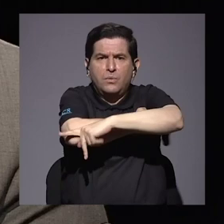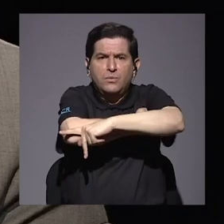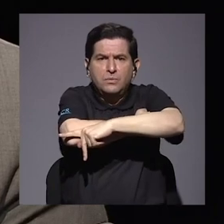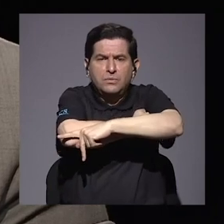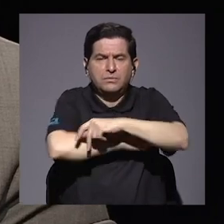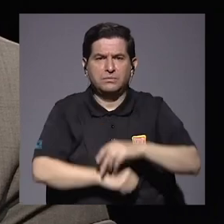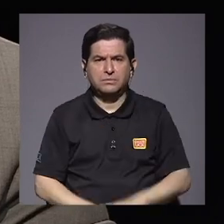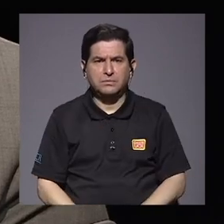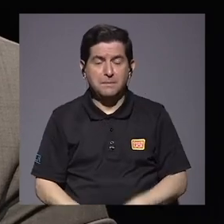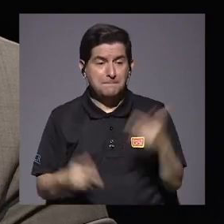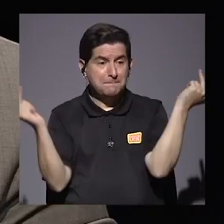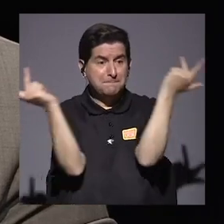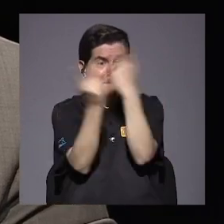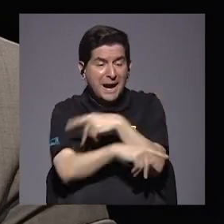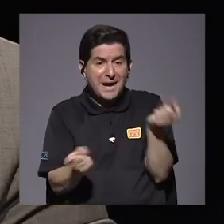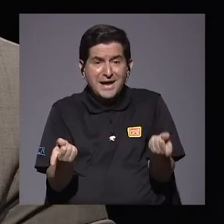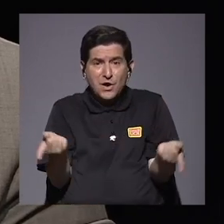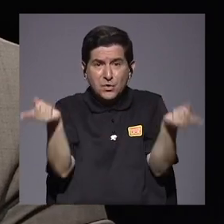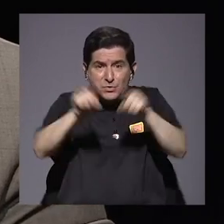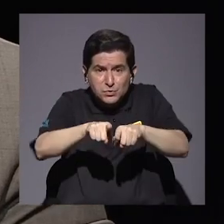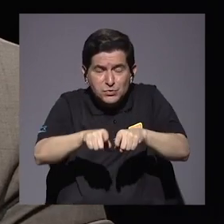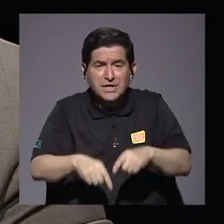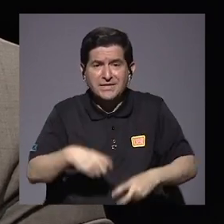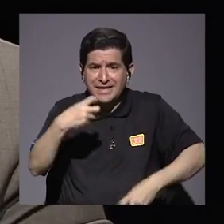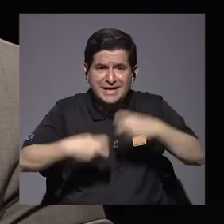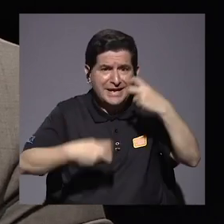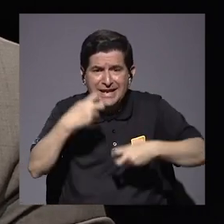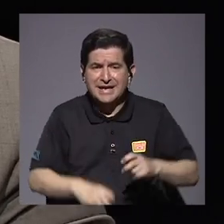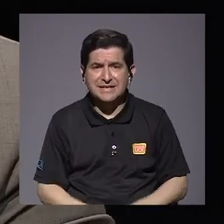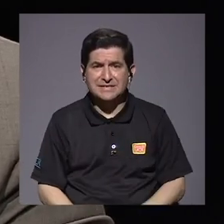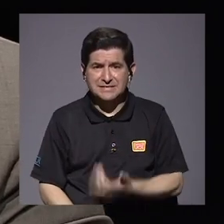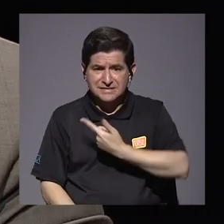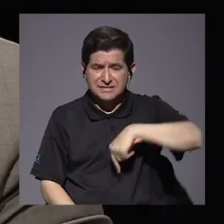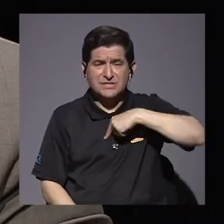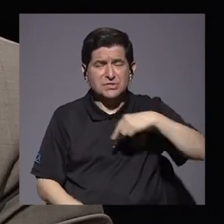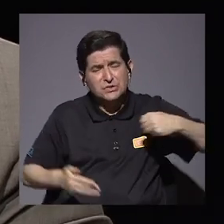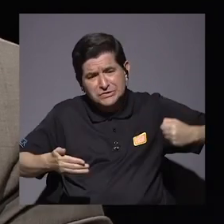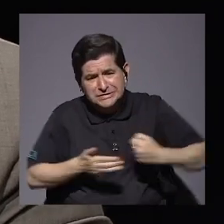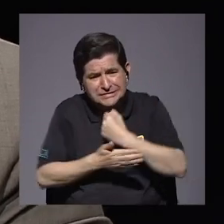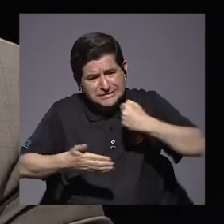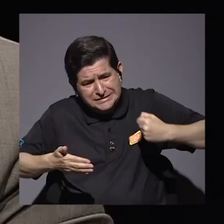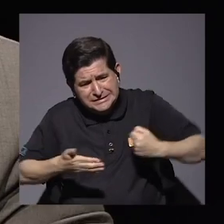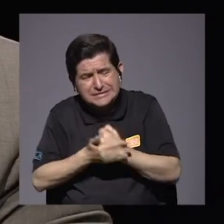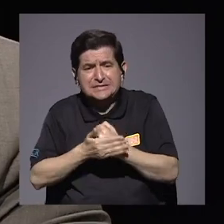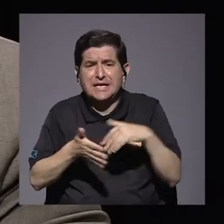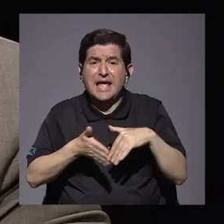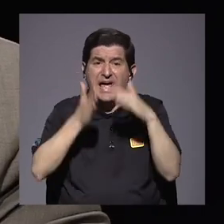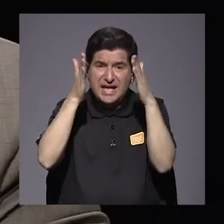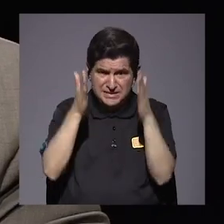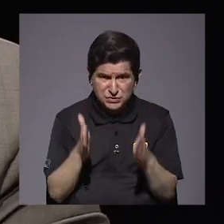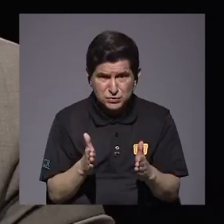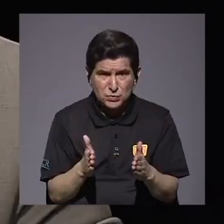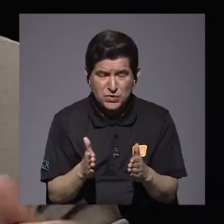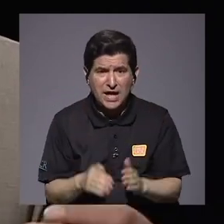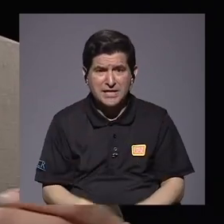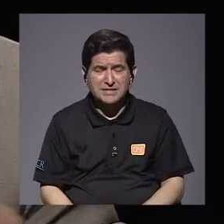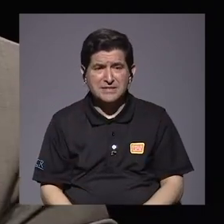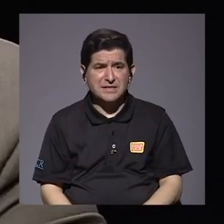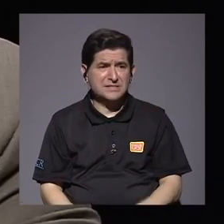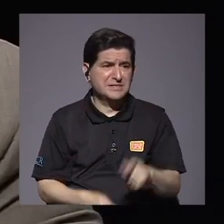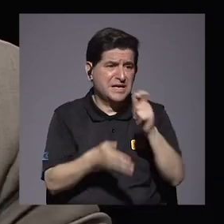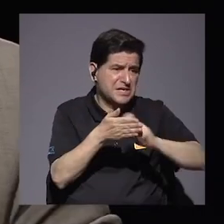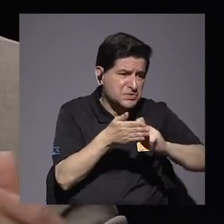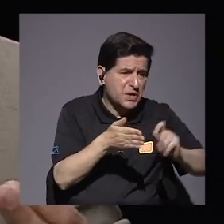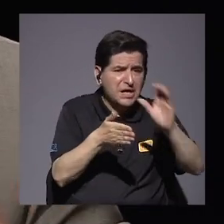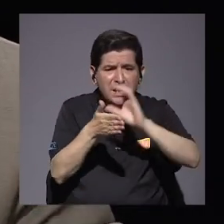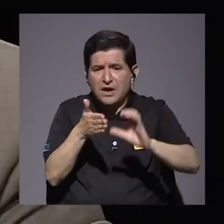país, lo peor que podría pasar en esta crisis es que tengamos que lamentarnos de que estudiantes, sea de